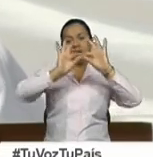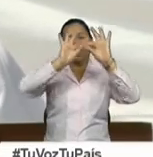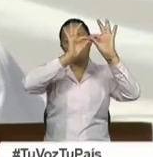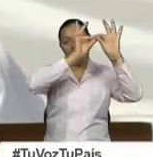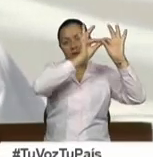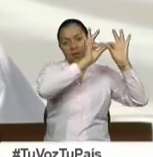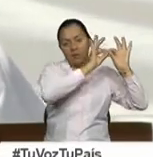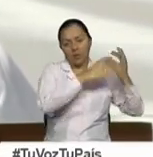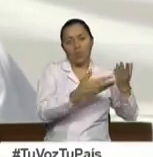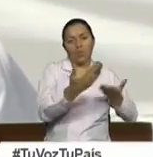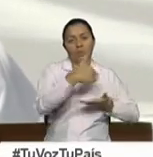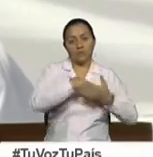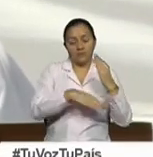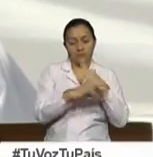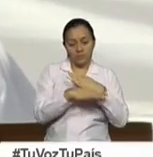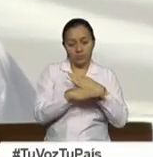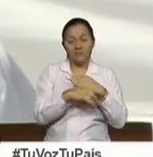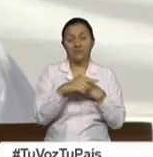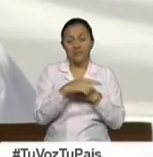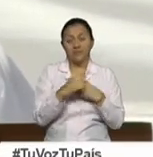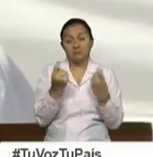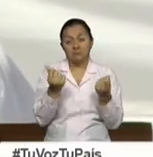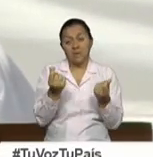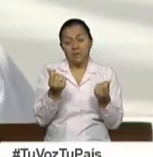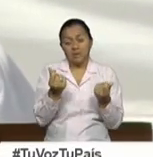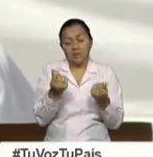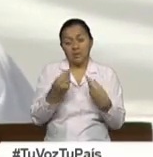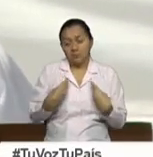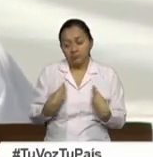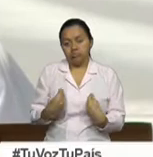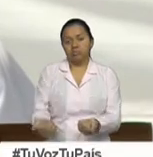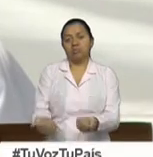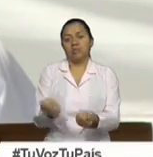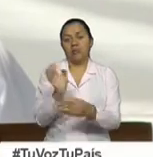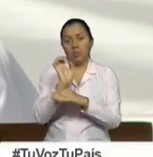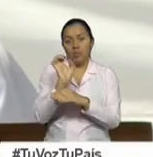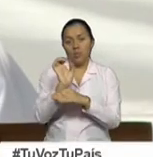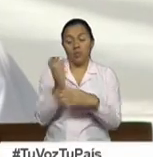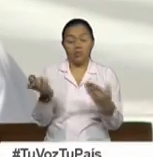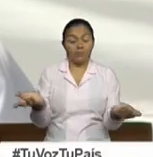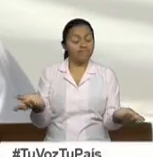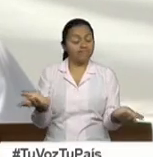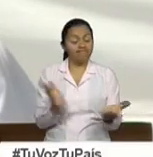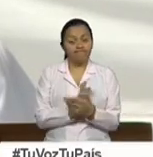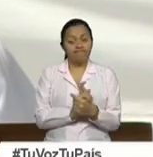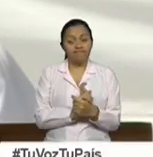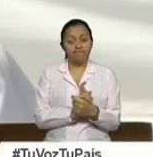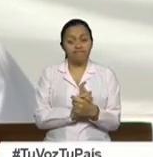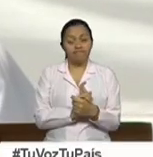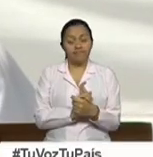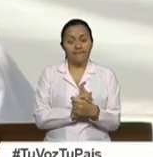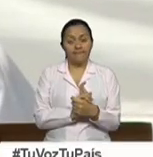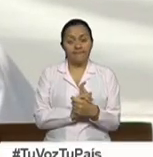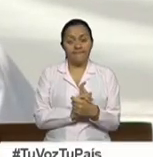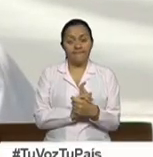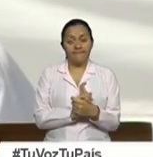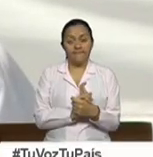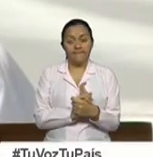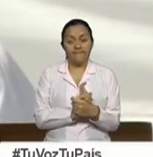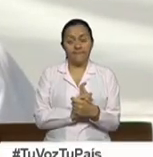poner en funcionamiento. Eso es dinero que le cuesta al país realizar ese tipo